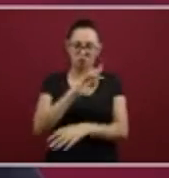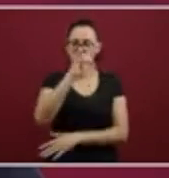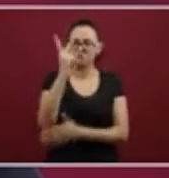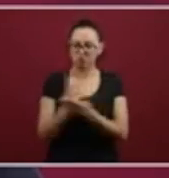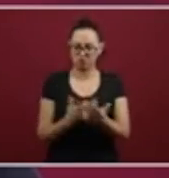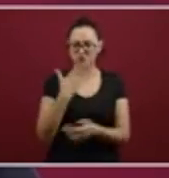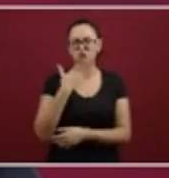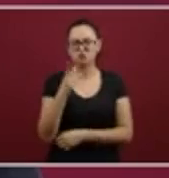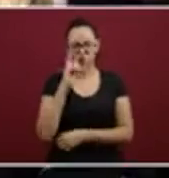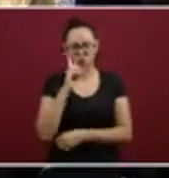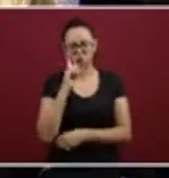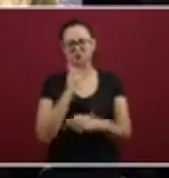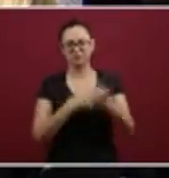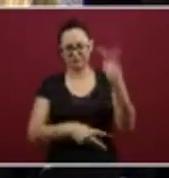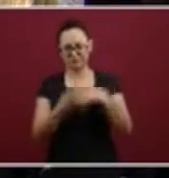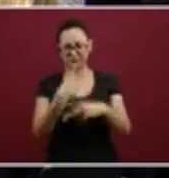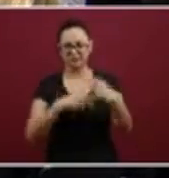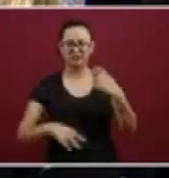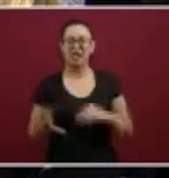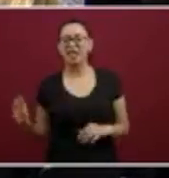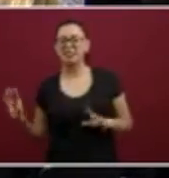Ella va a venir aquí a exponer.